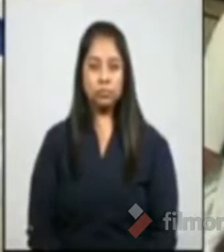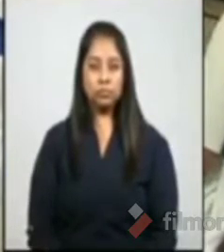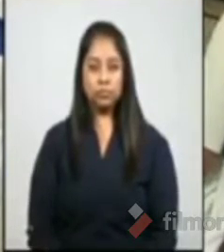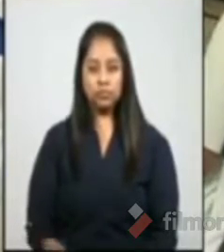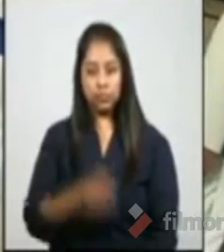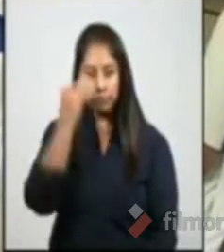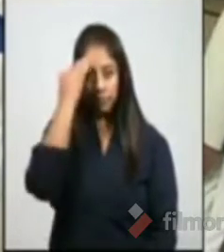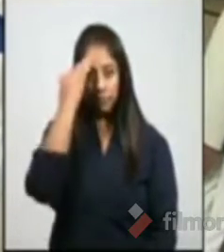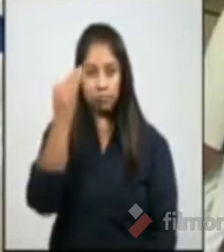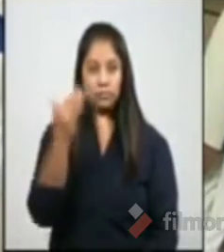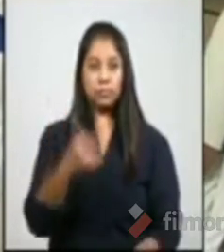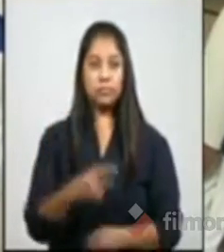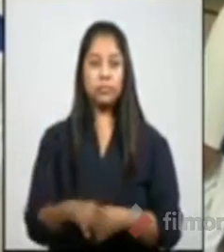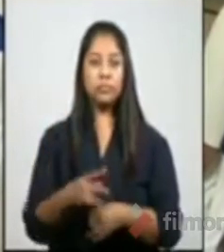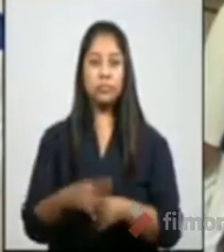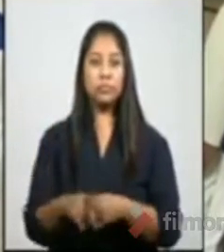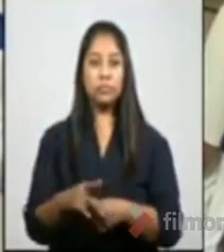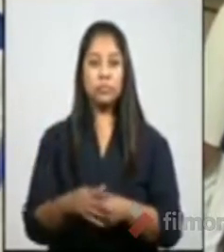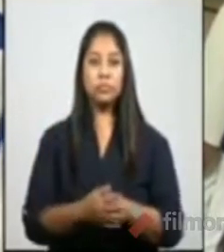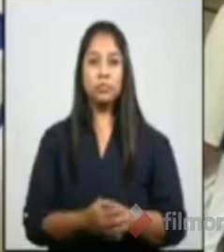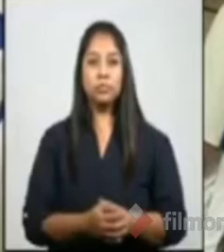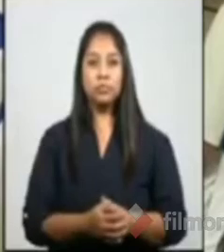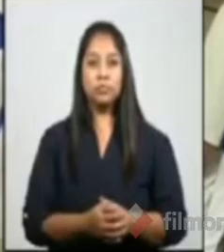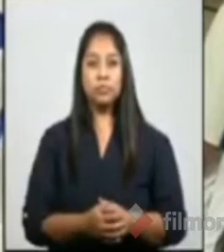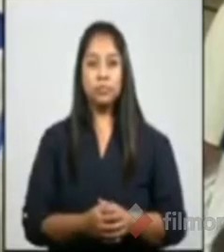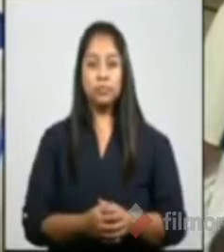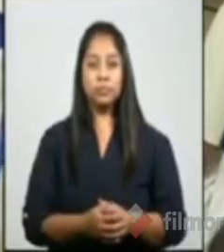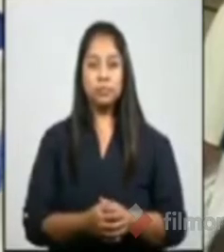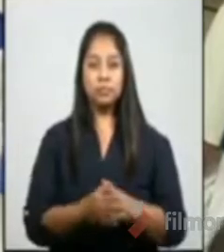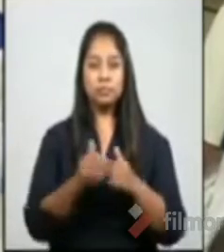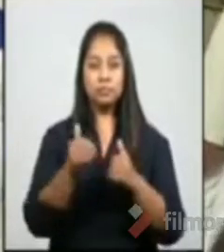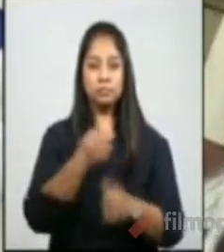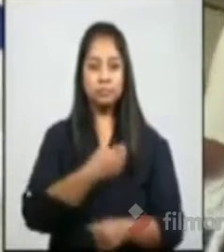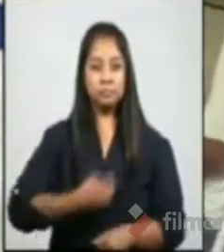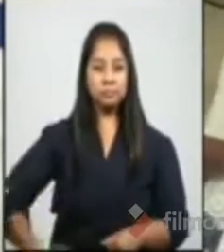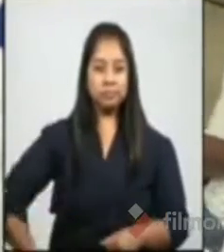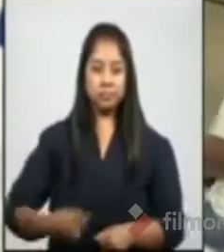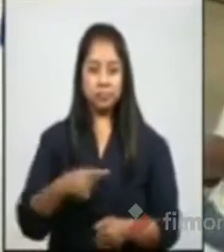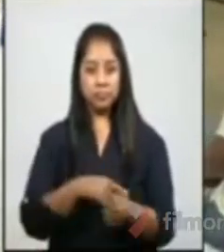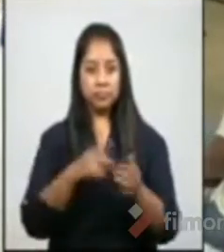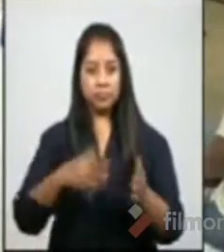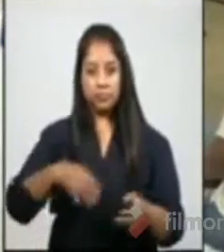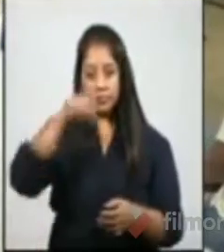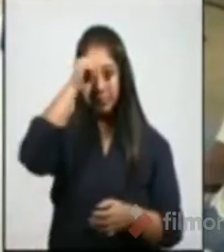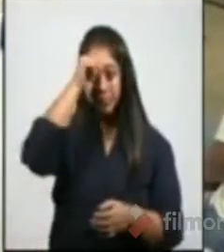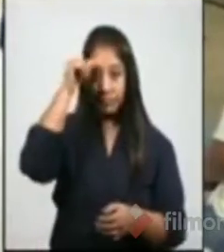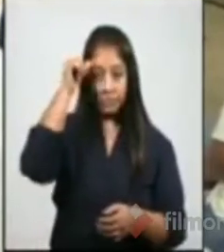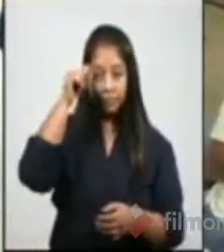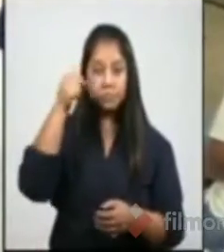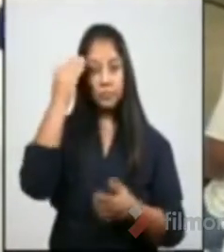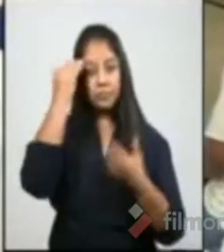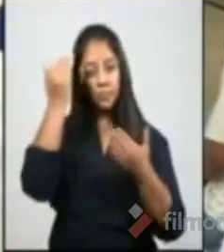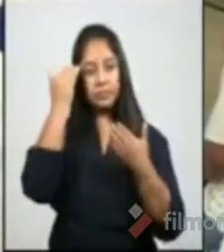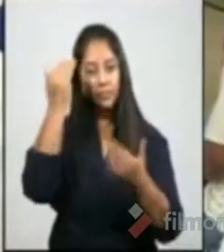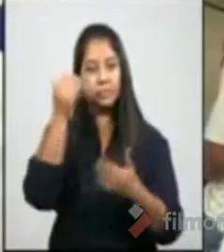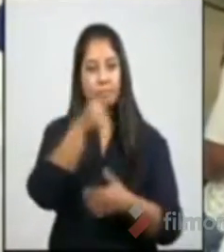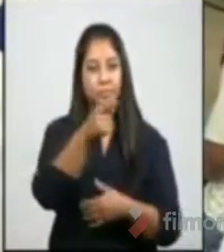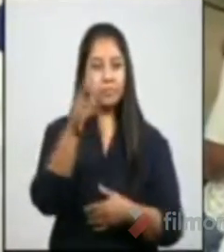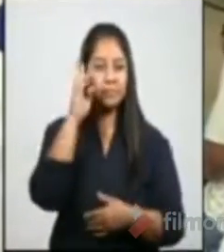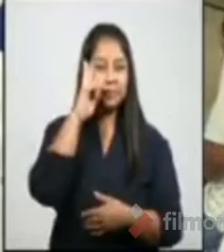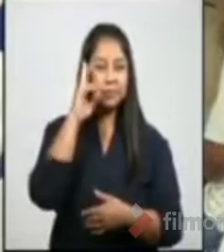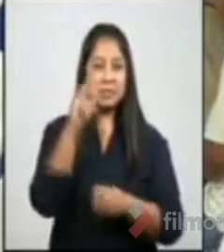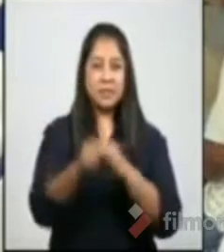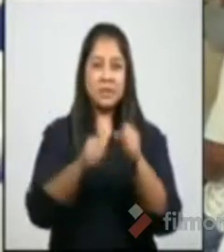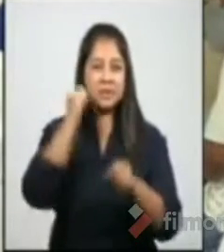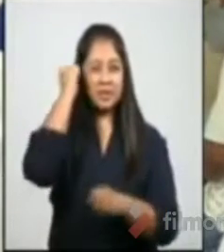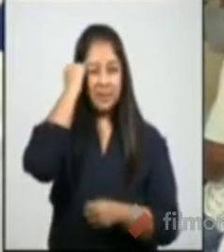Buenos días, mi buen presidente, doctor Alejandro Yamatei. Muchas gracias. Se recuerda en febrero cuando